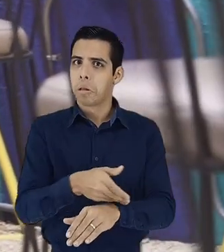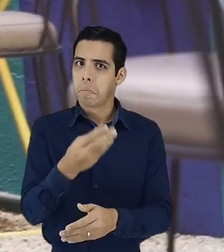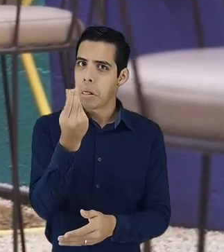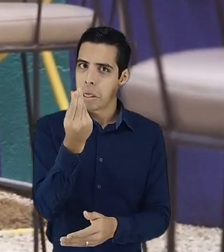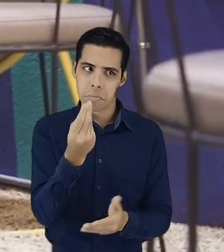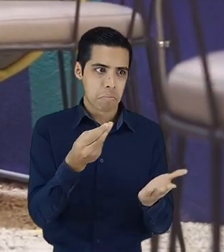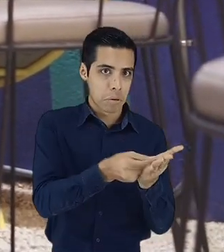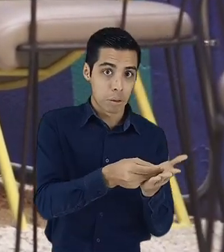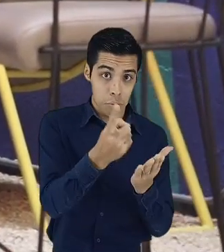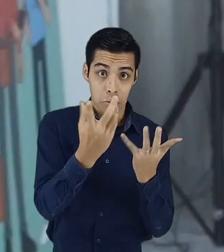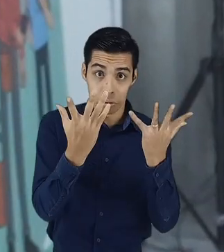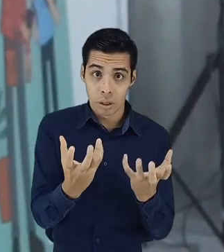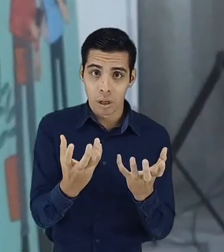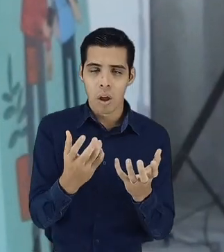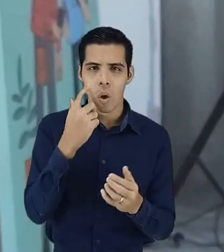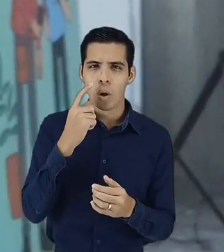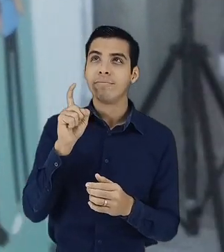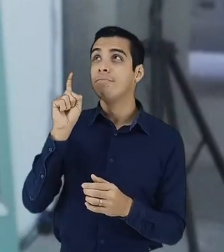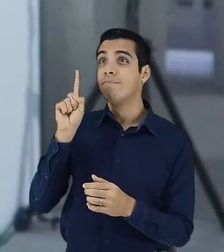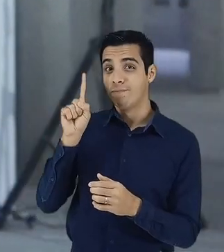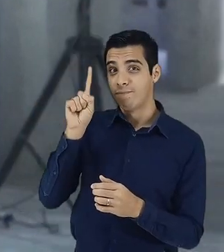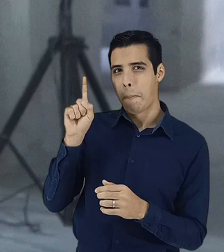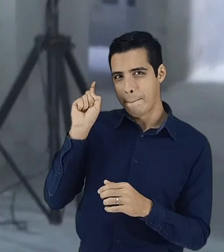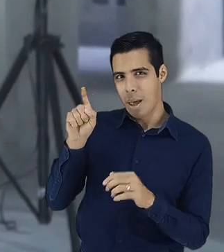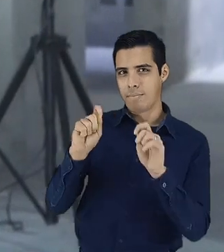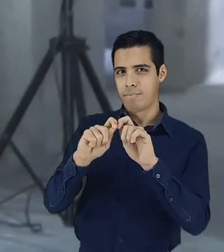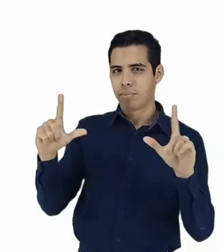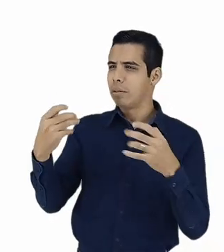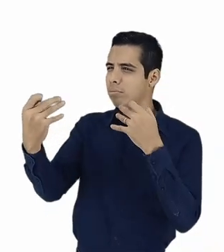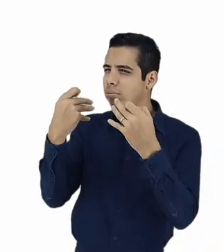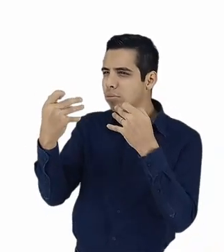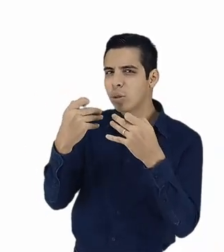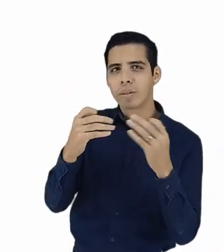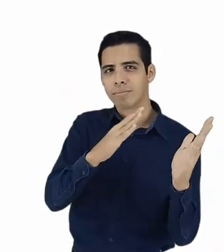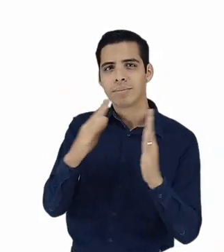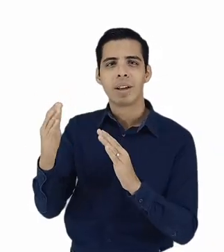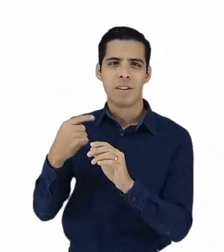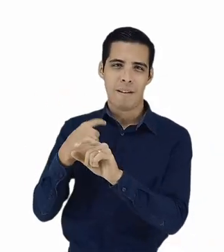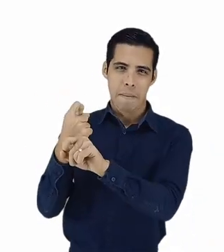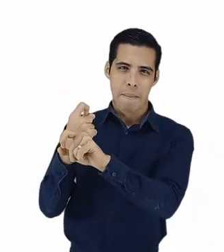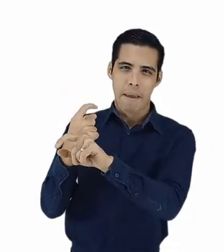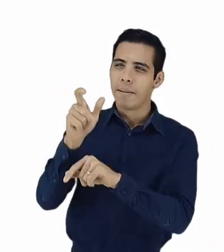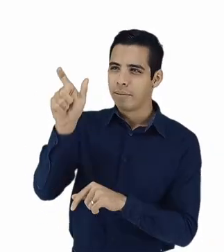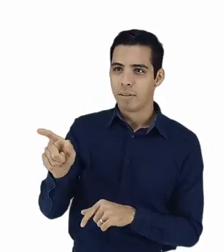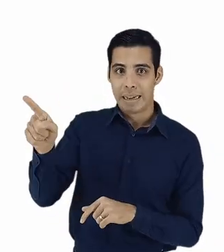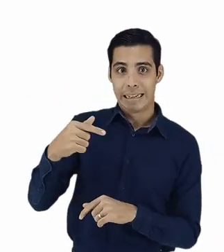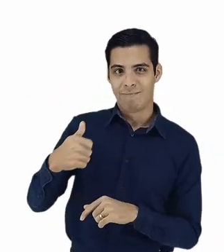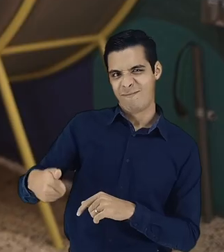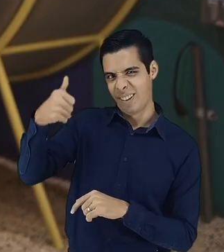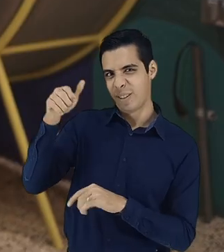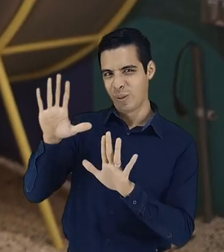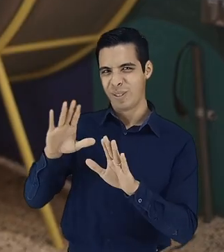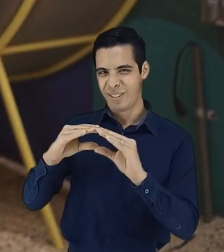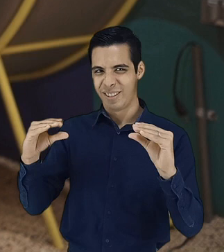financiar estos proyectos tan interesantes entonces aquí arriba les dejo una tarjetita en donde pueden hacer clic y ver la entrevista completa con el fundador de Local.